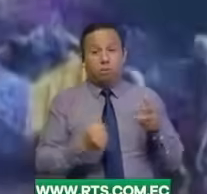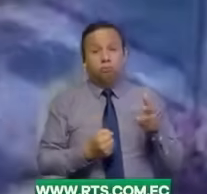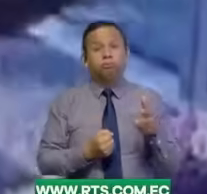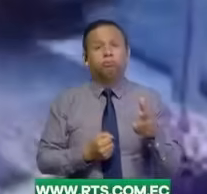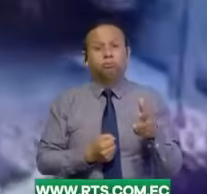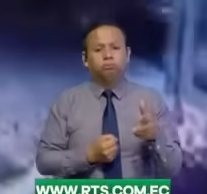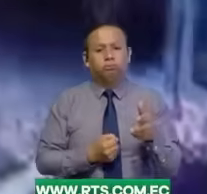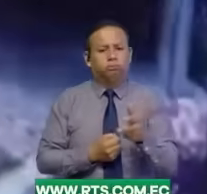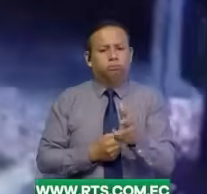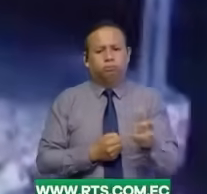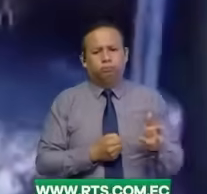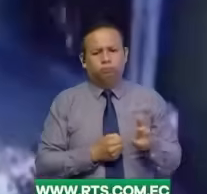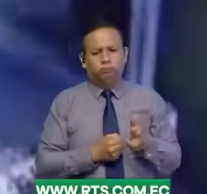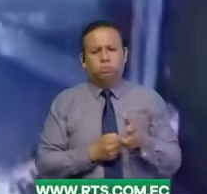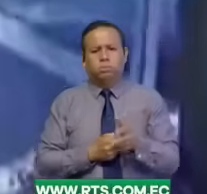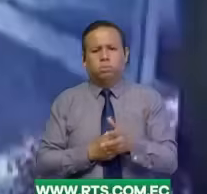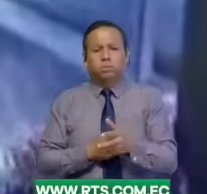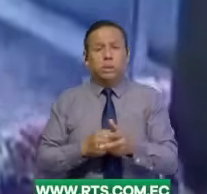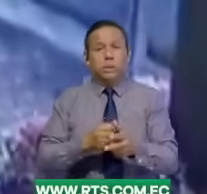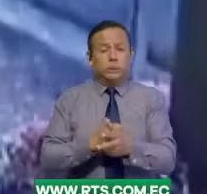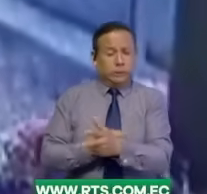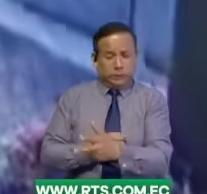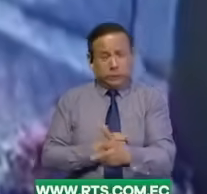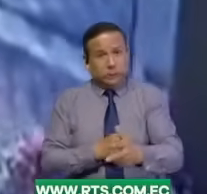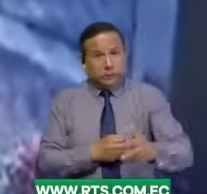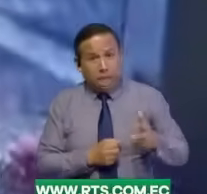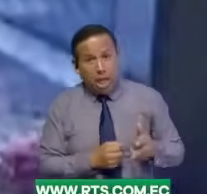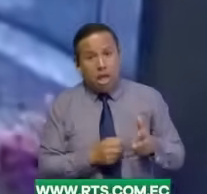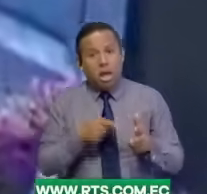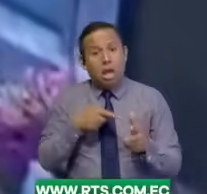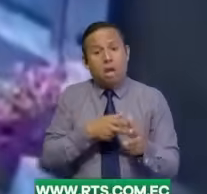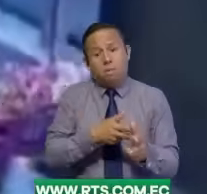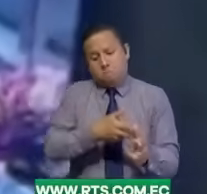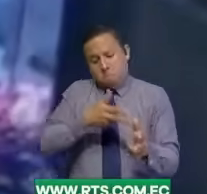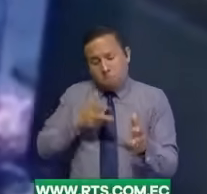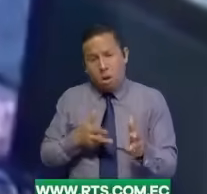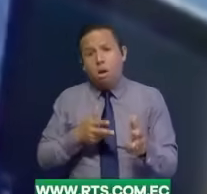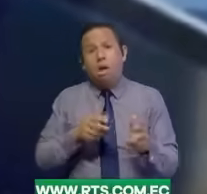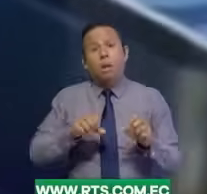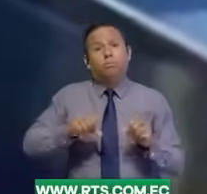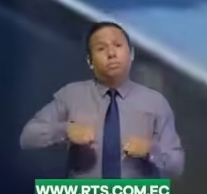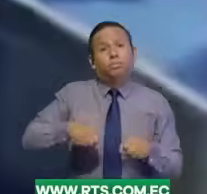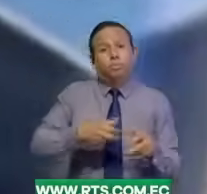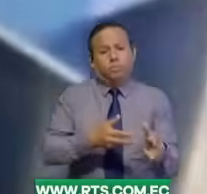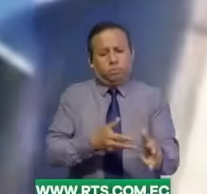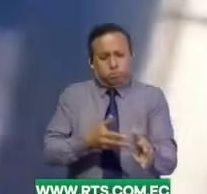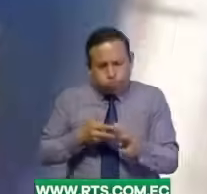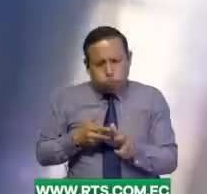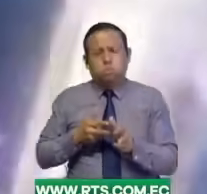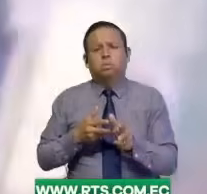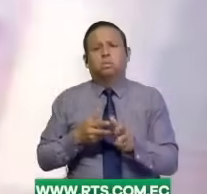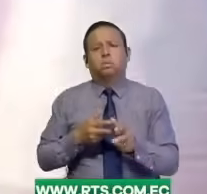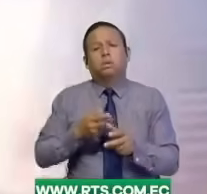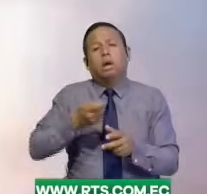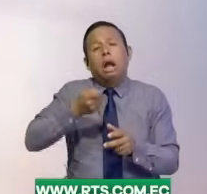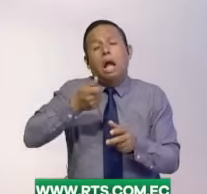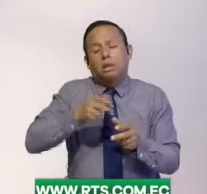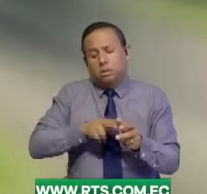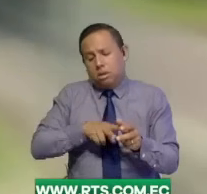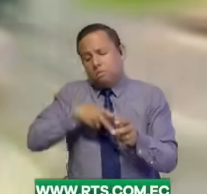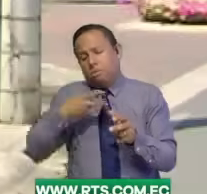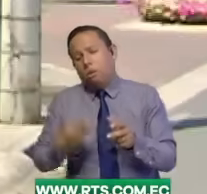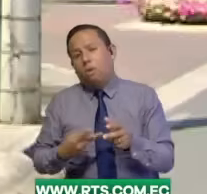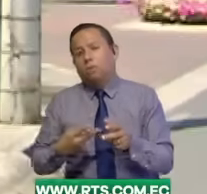uno. Acelero y empujo la motocicleta que estaba detrás mío, dentro de los cuales casi arroyo también a uno de los